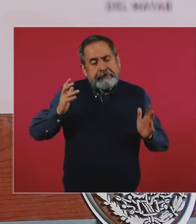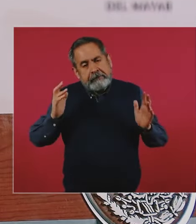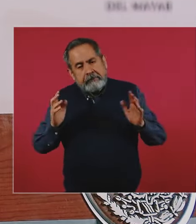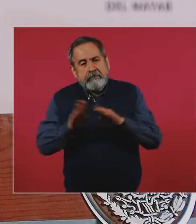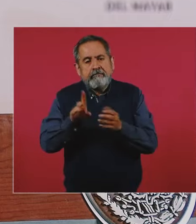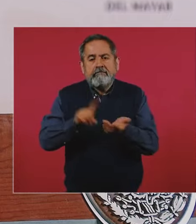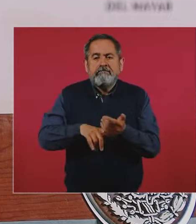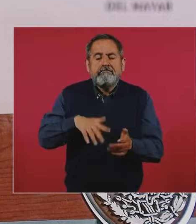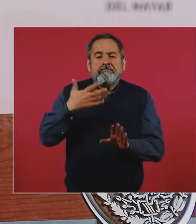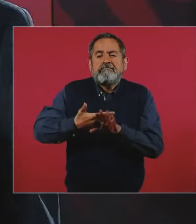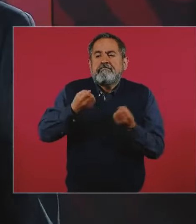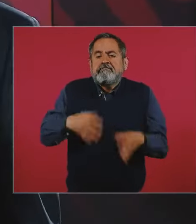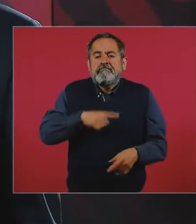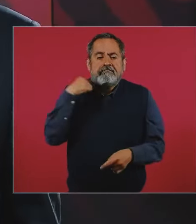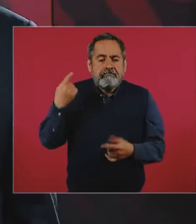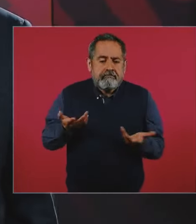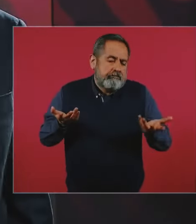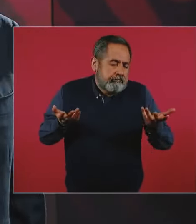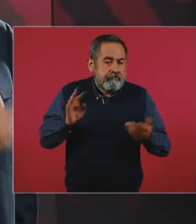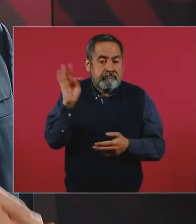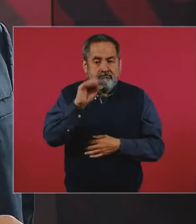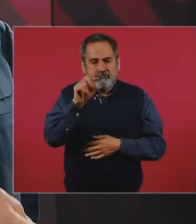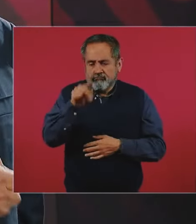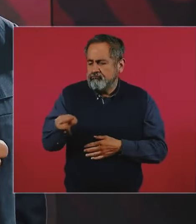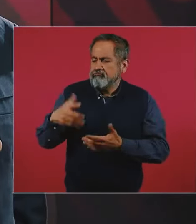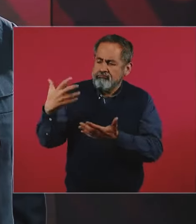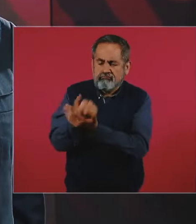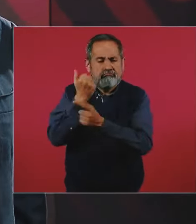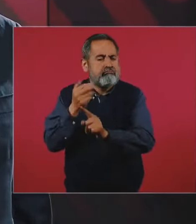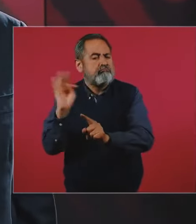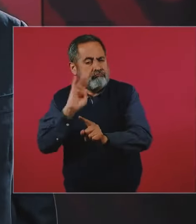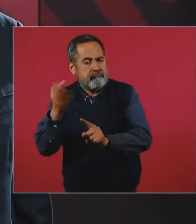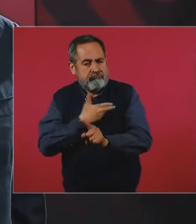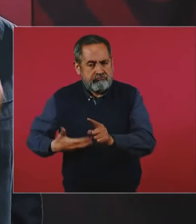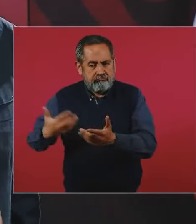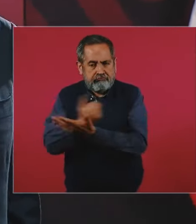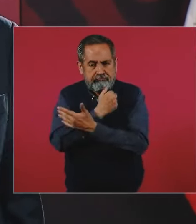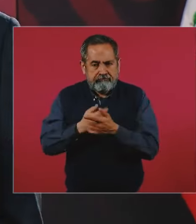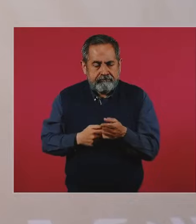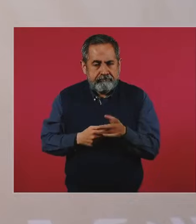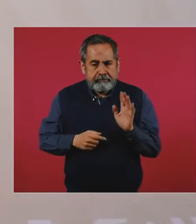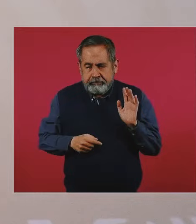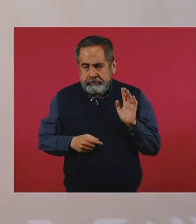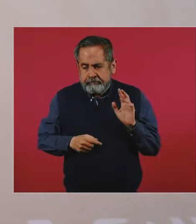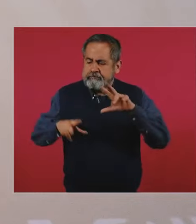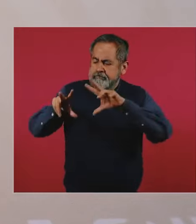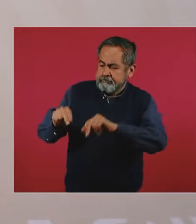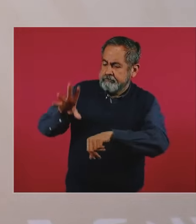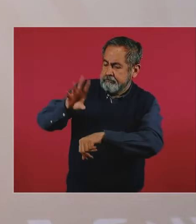no les afecta en el caso de que ganara el presidente Trump, pues así lo entiendo,